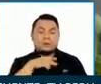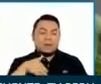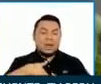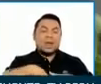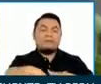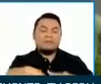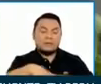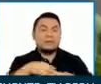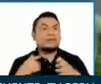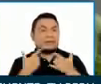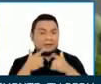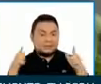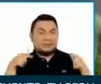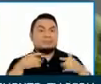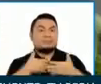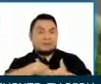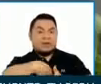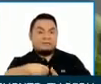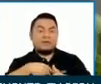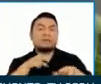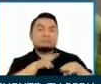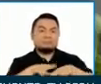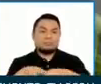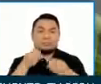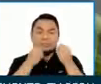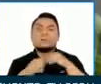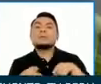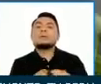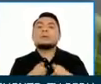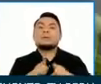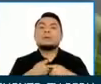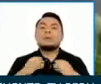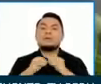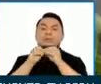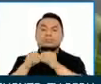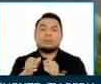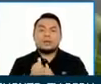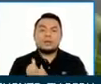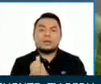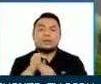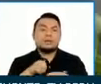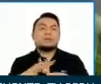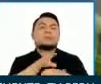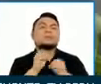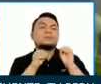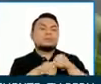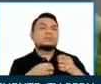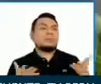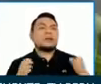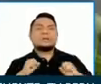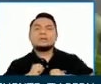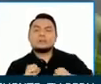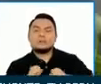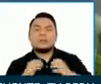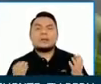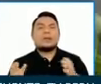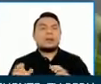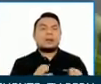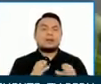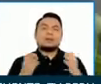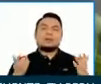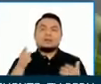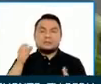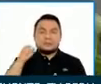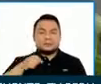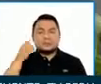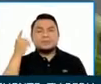en el caso de restaurantes y afines, y una guía de implementación para actividades más activas, deportivas, para actividades que tienen que ver